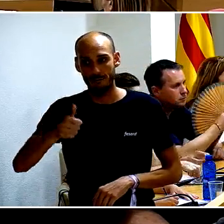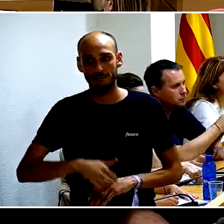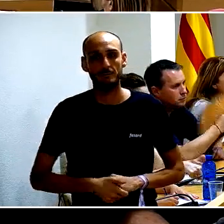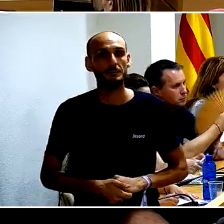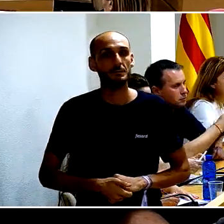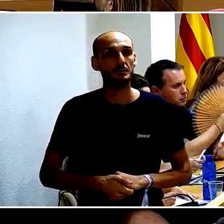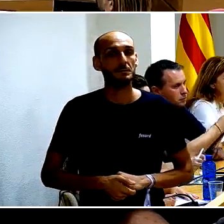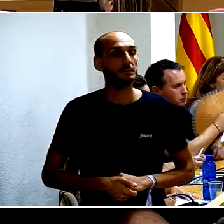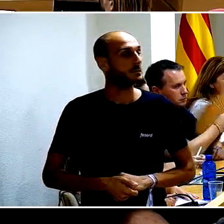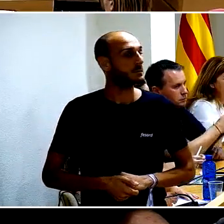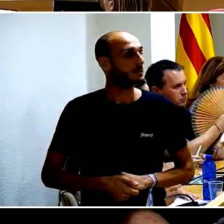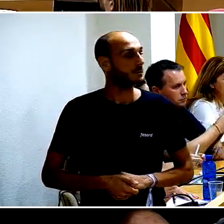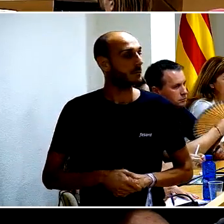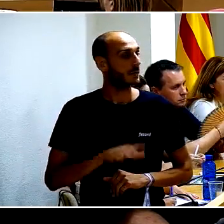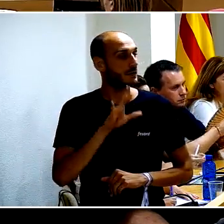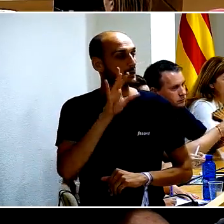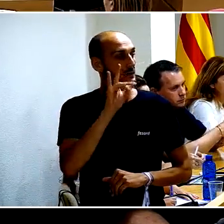Sí, señor